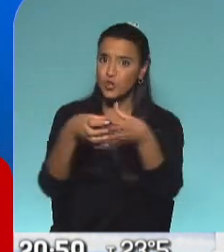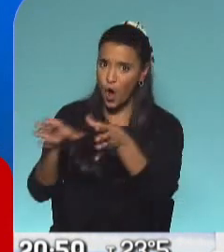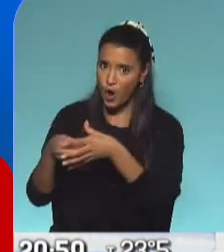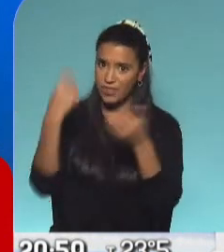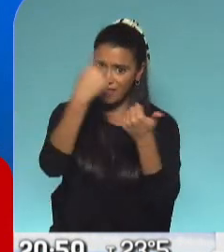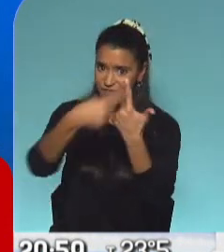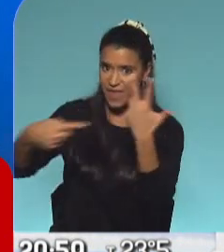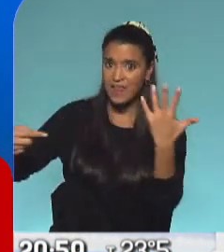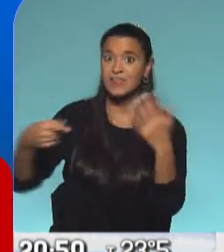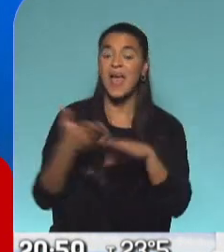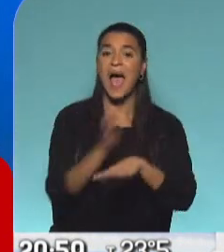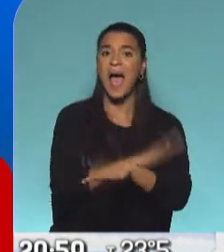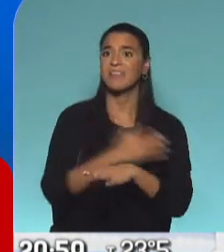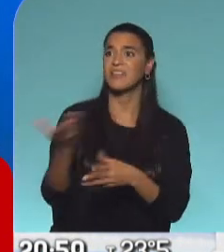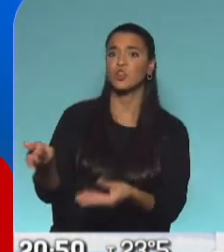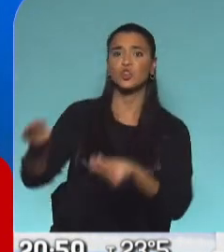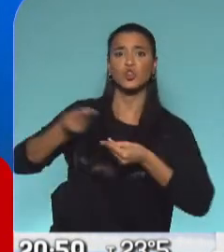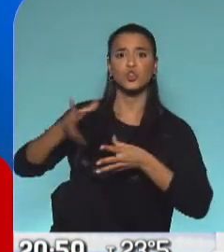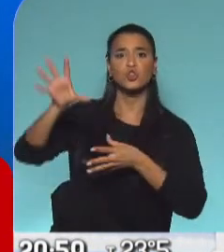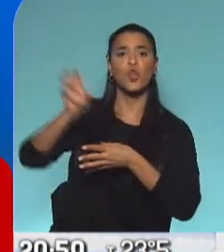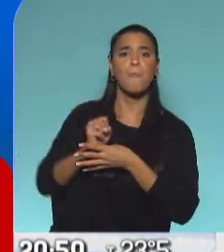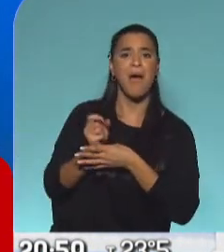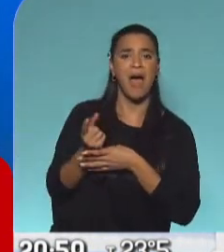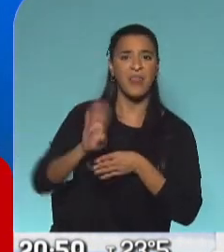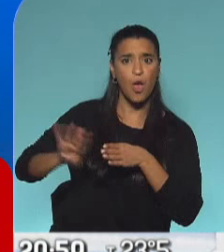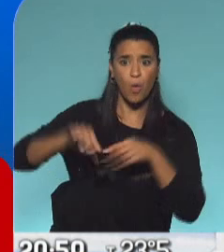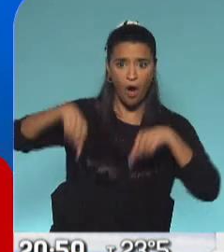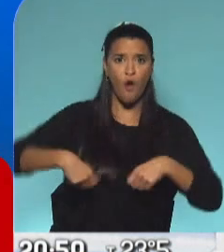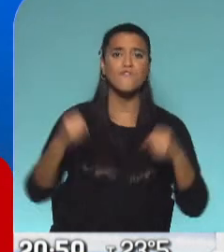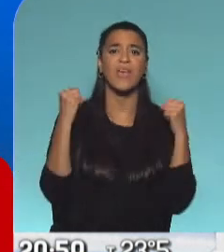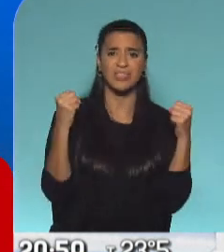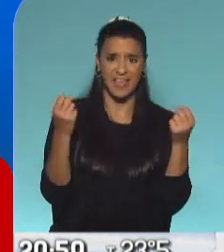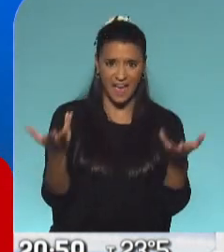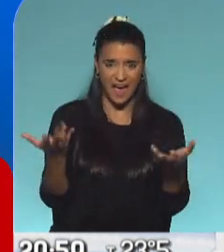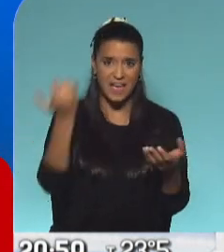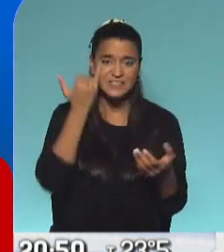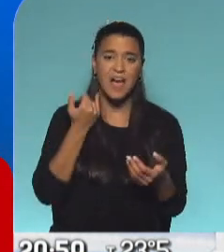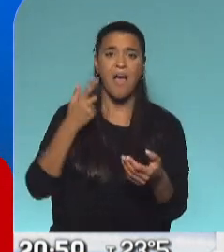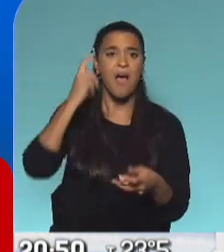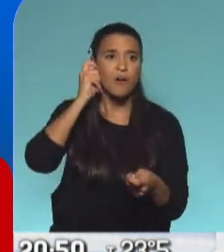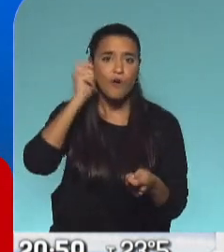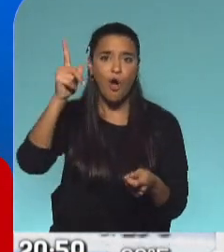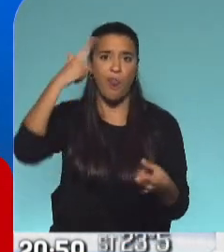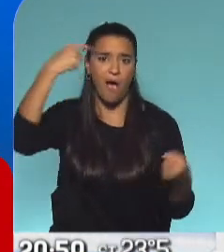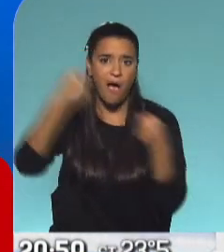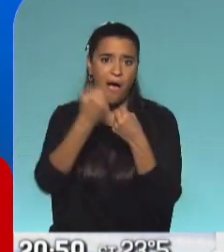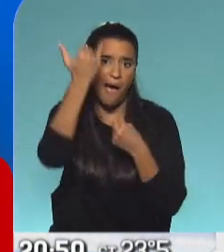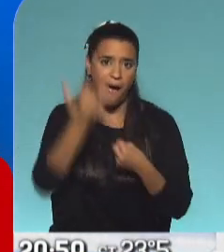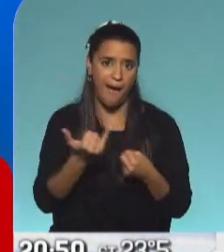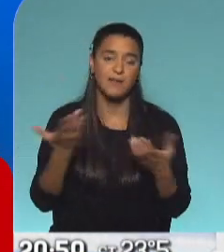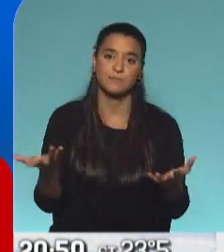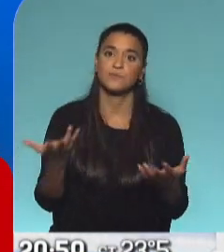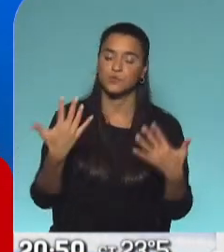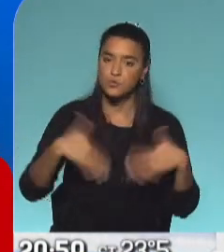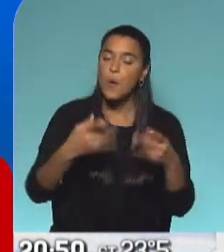desde quienes endeudaron al país, que hoy están celebrando la salida de este endeudamiento. Entonces, bueno, cobra